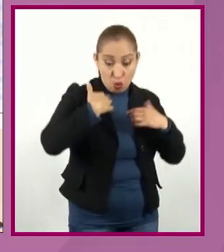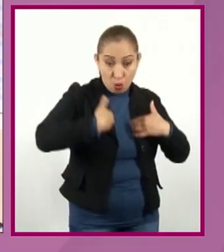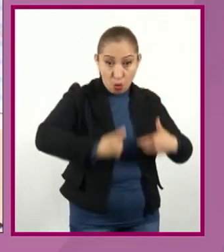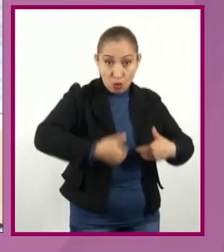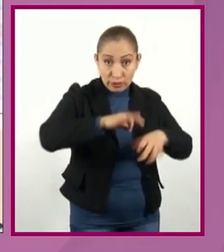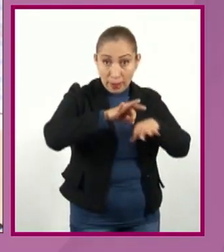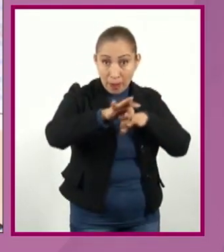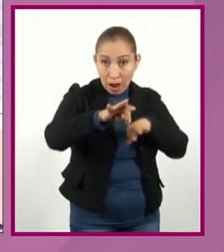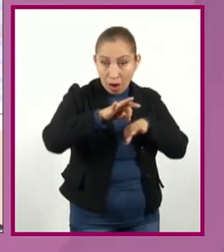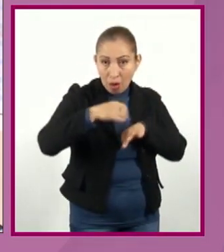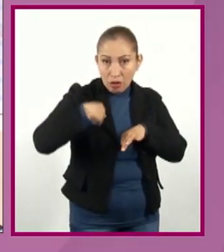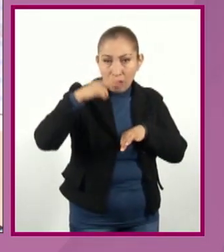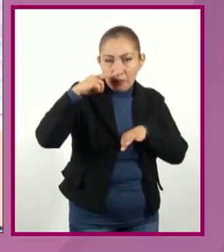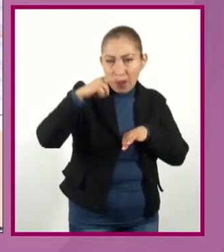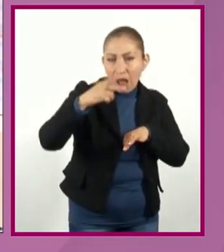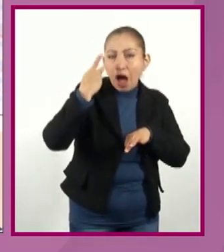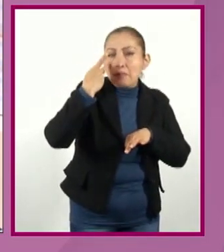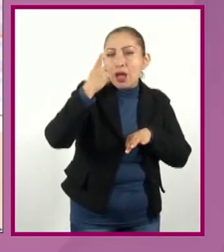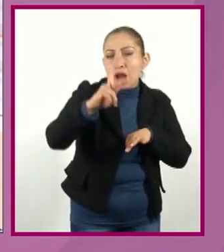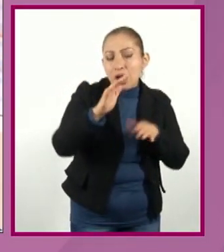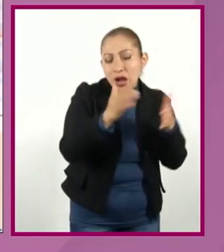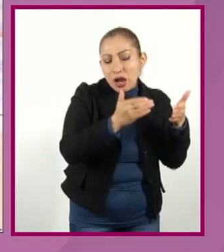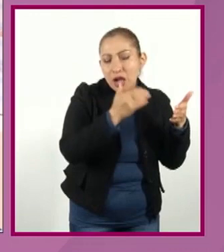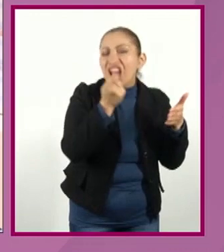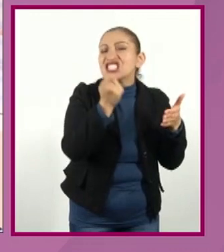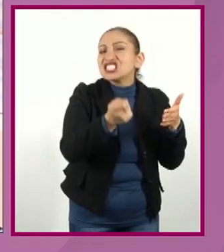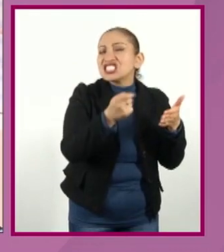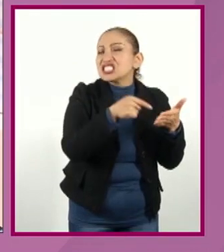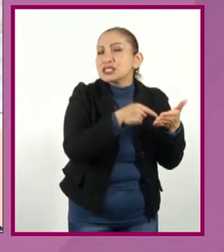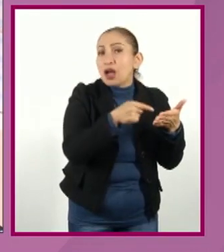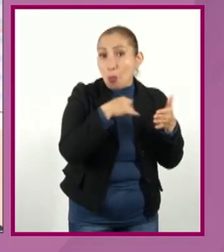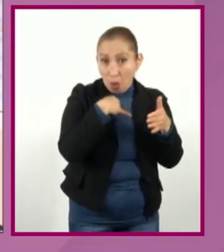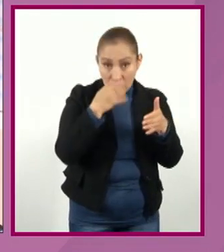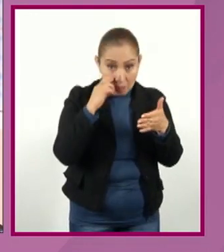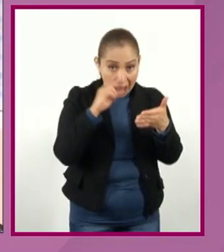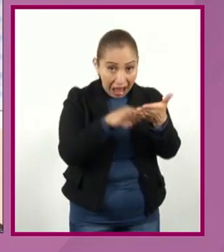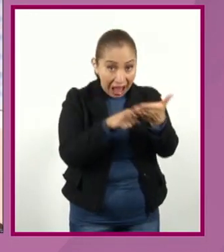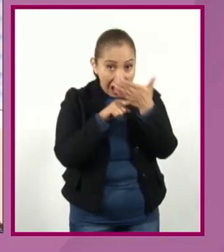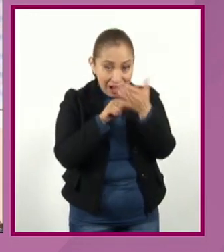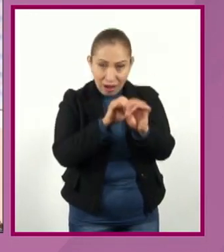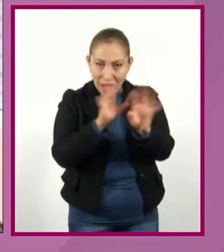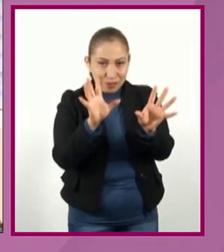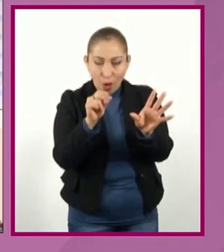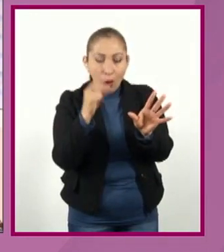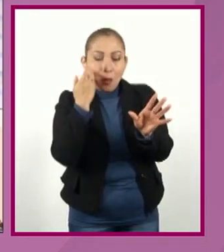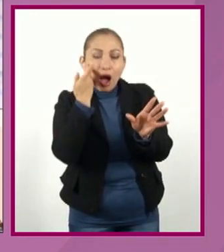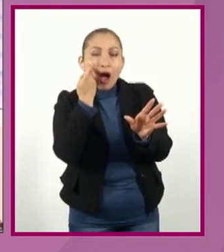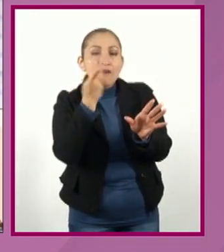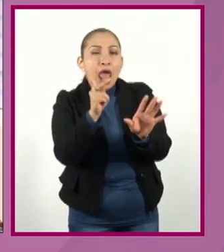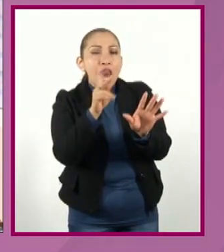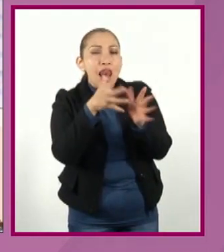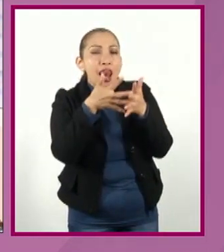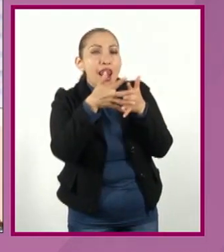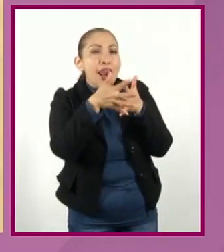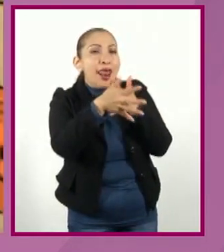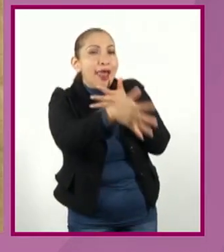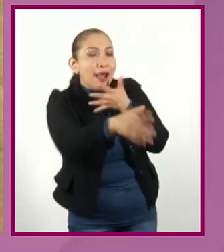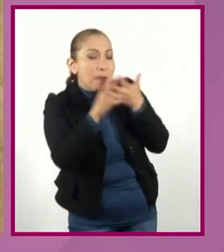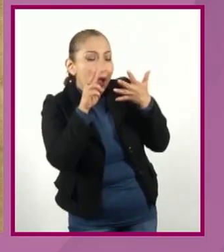para entender lo que el autor quiere decir. Aunque no lo haga explícitamente, tratamos de leer entre